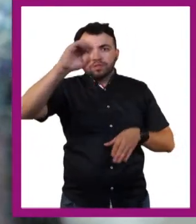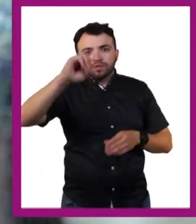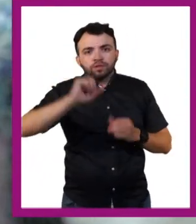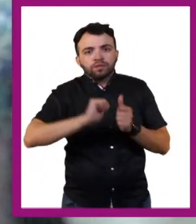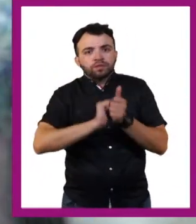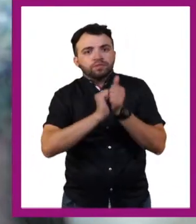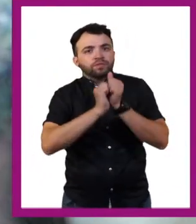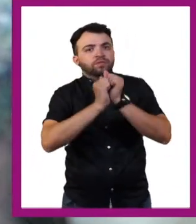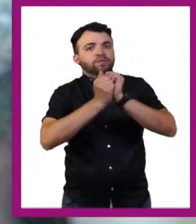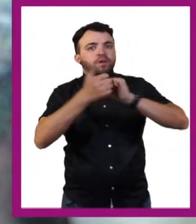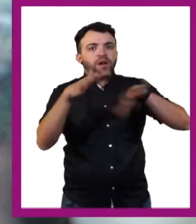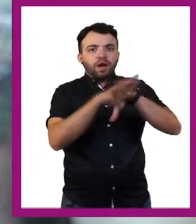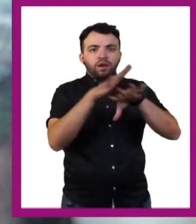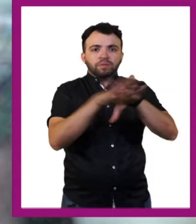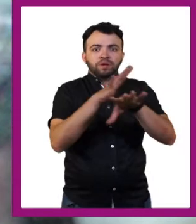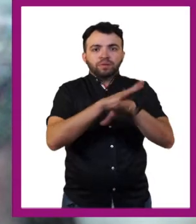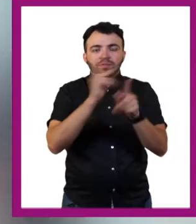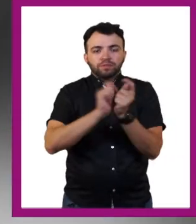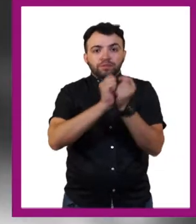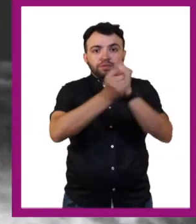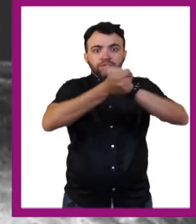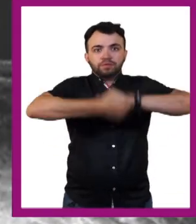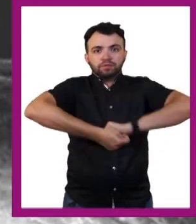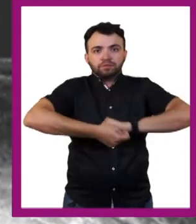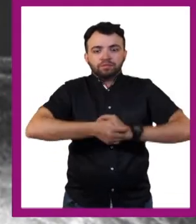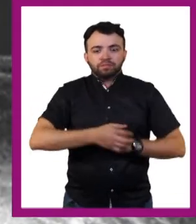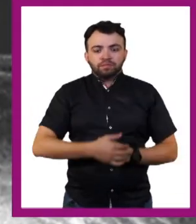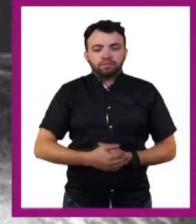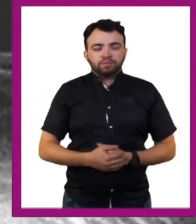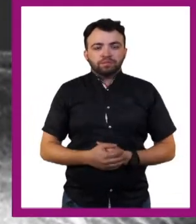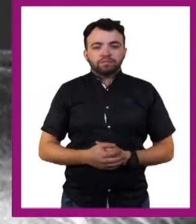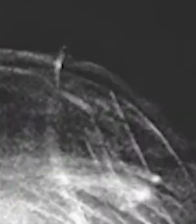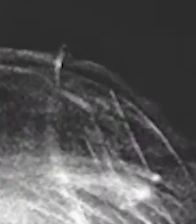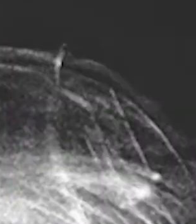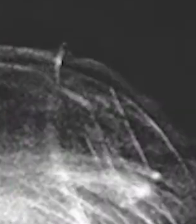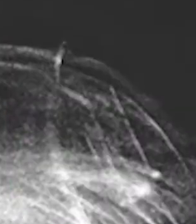en blanco y negro y muchas imágenes en color.